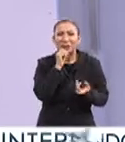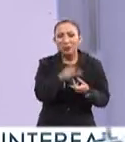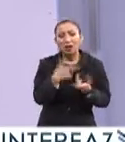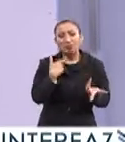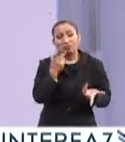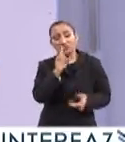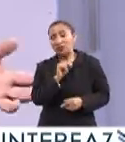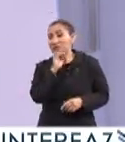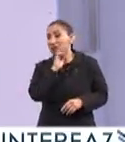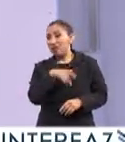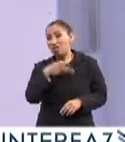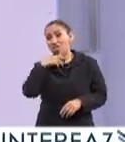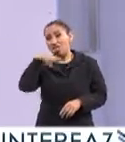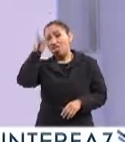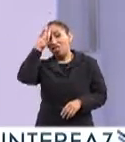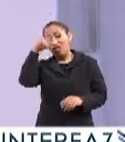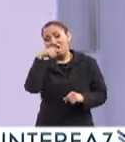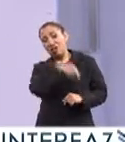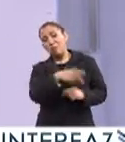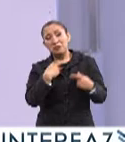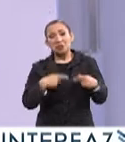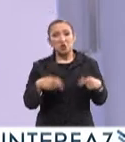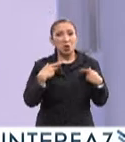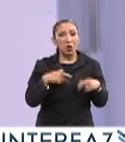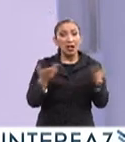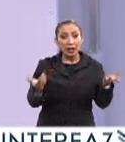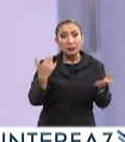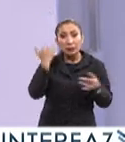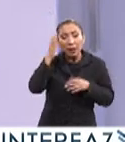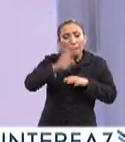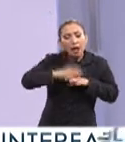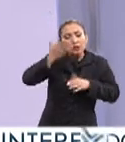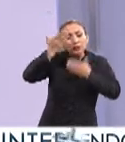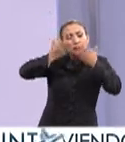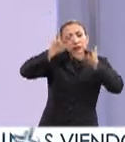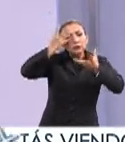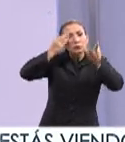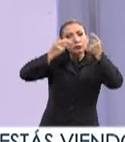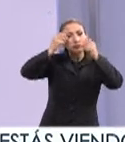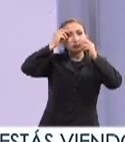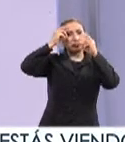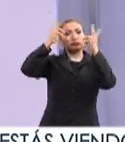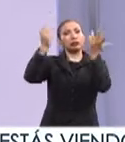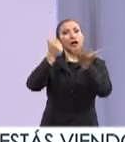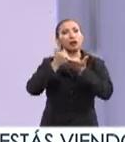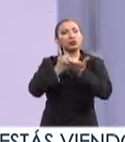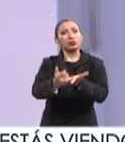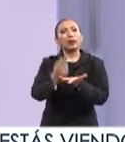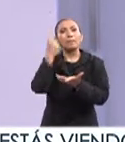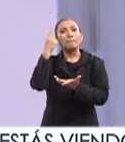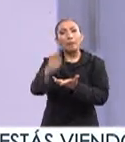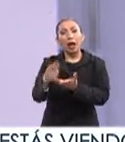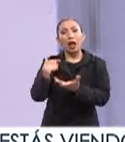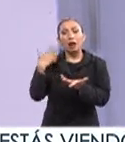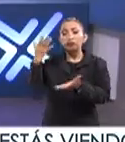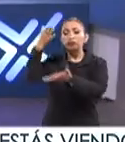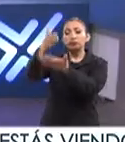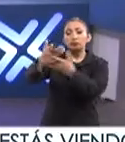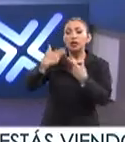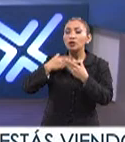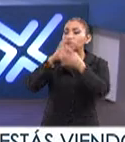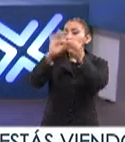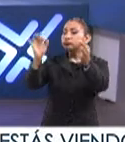una descalificación social, el que se vayan ilustrando también les posibilita llegar a esos